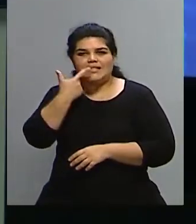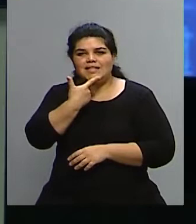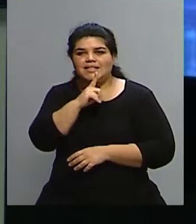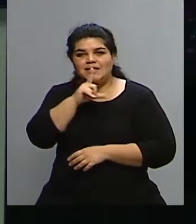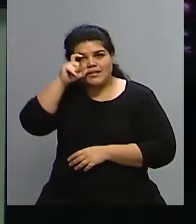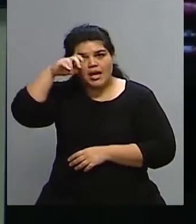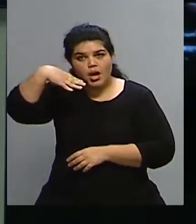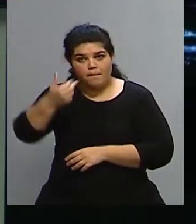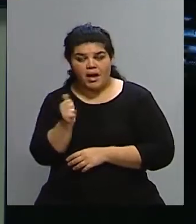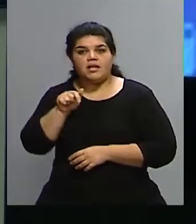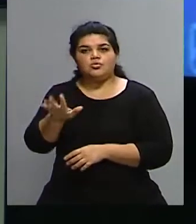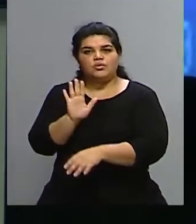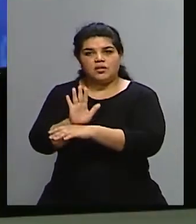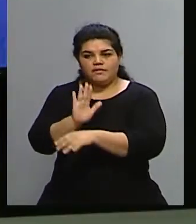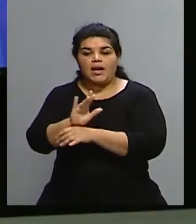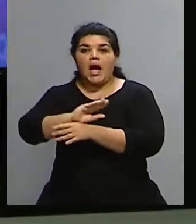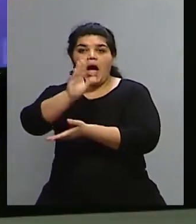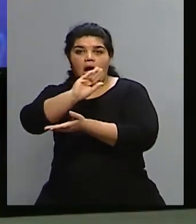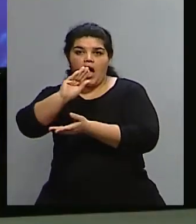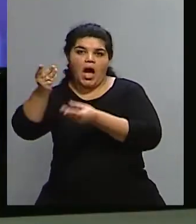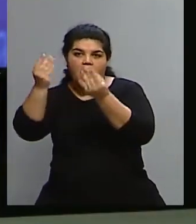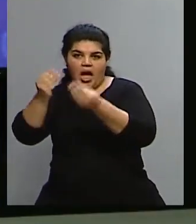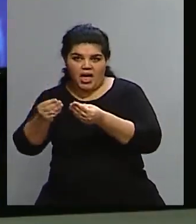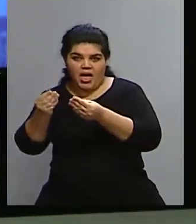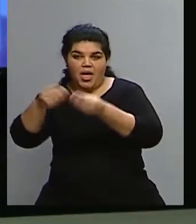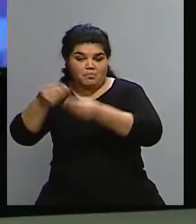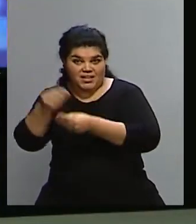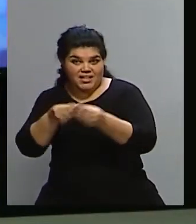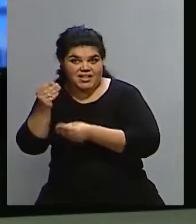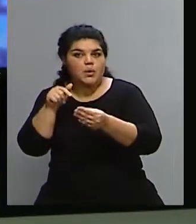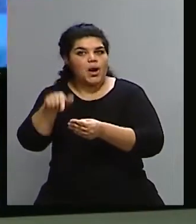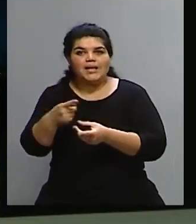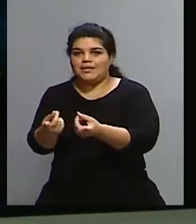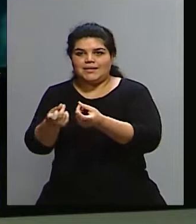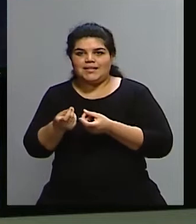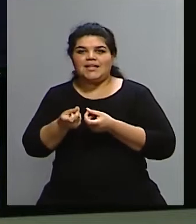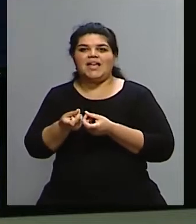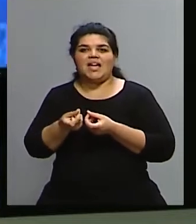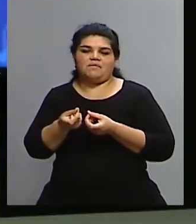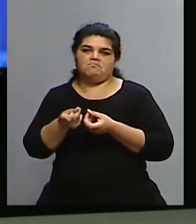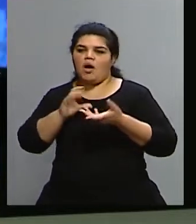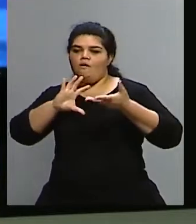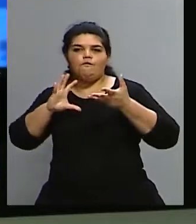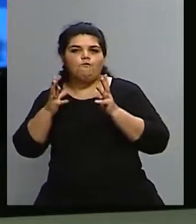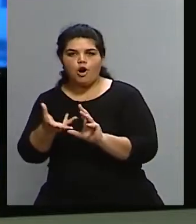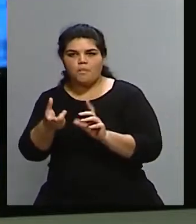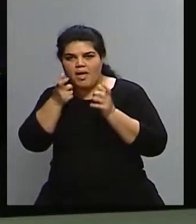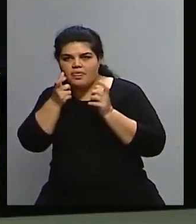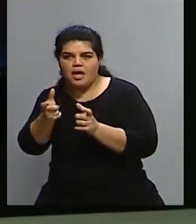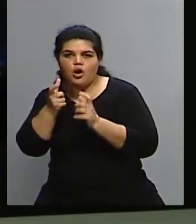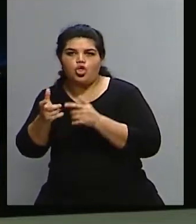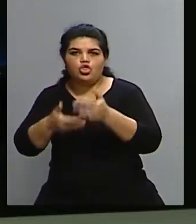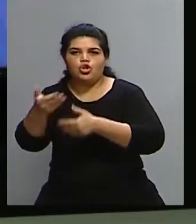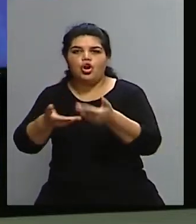administran, desarrollan la función administrativa tienen que tener un sistema de gestión desarrollado para poder prestar un buen servicio a la comunidad, que es